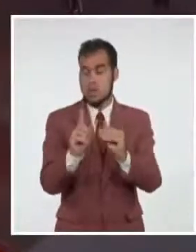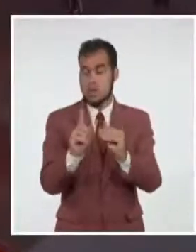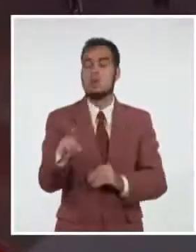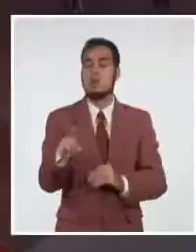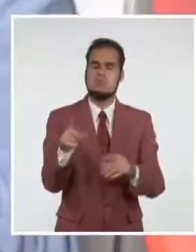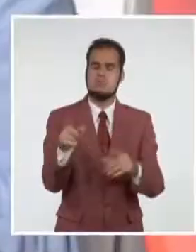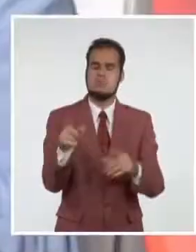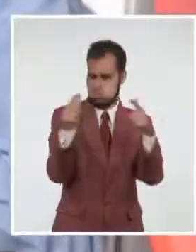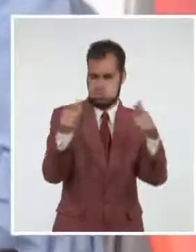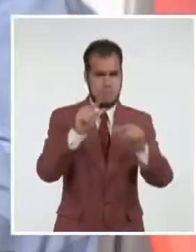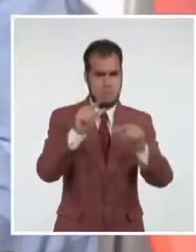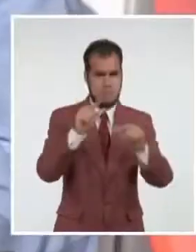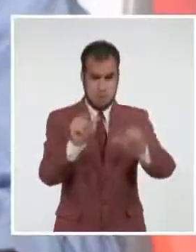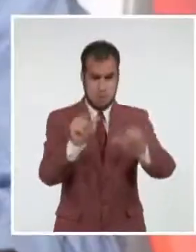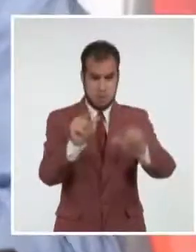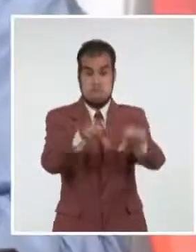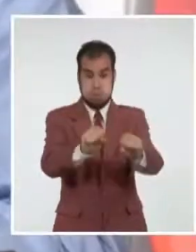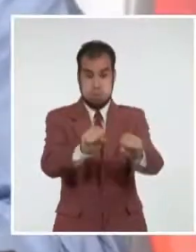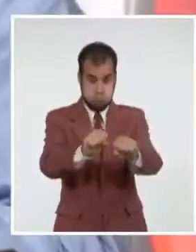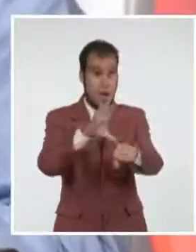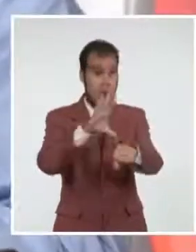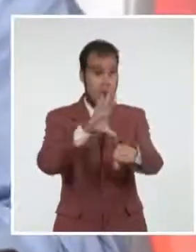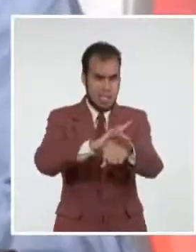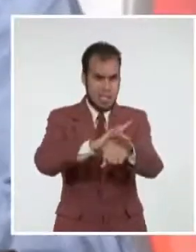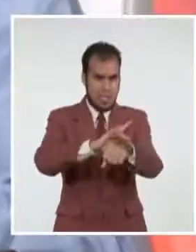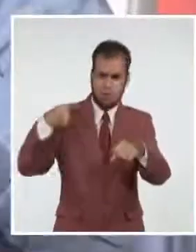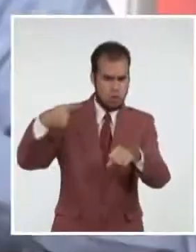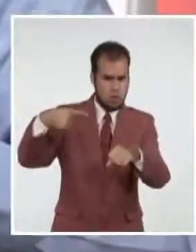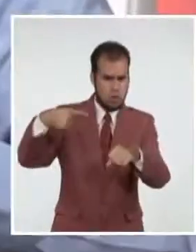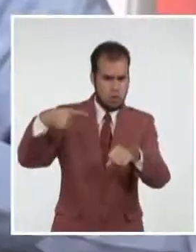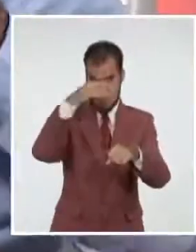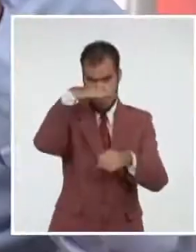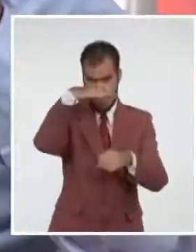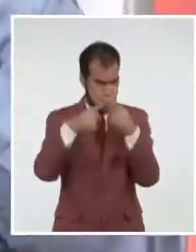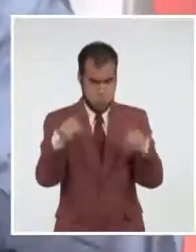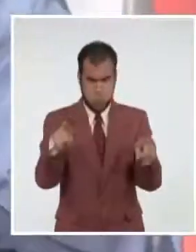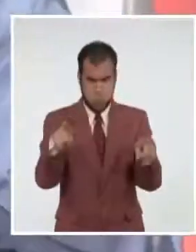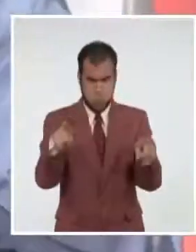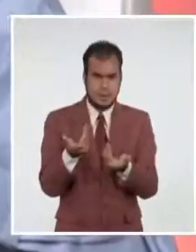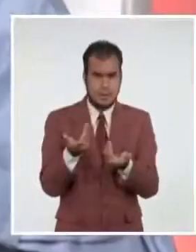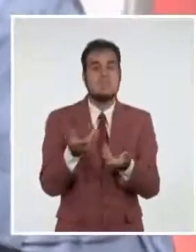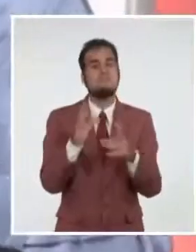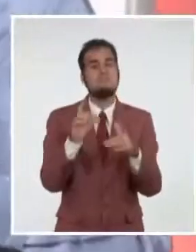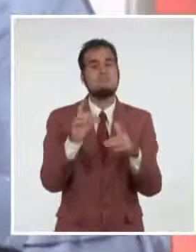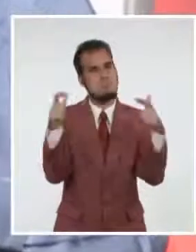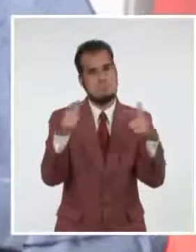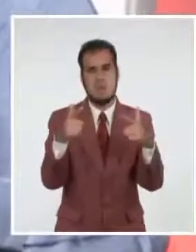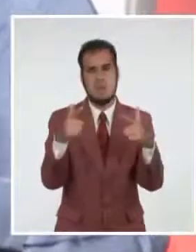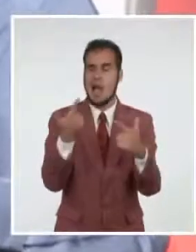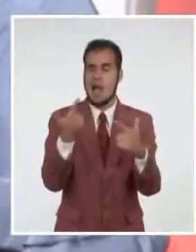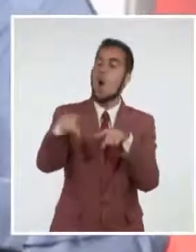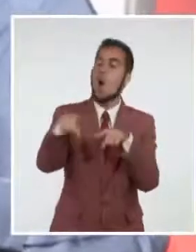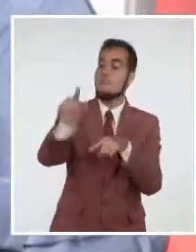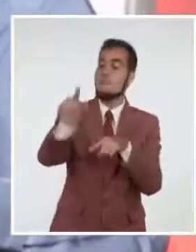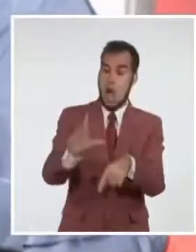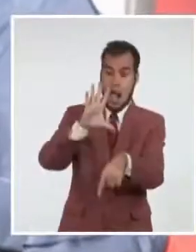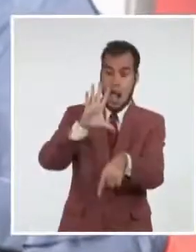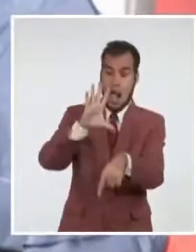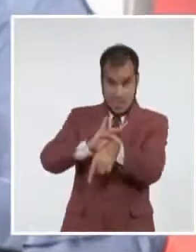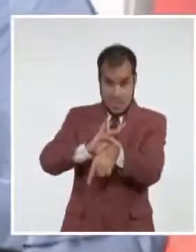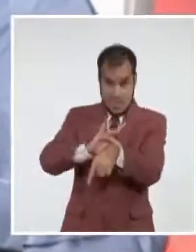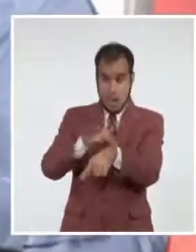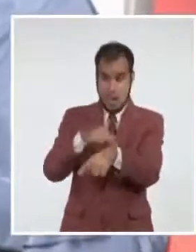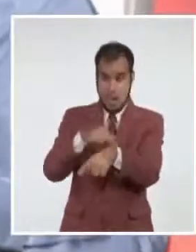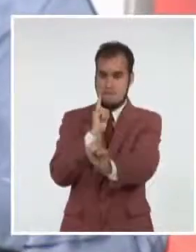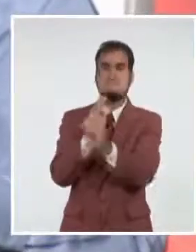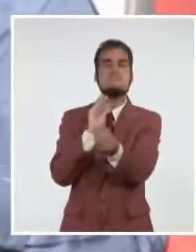todos los casos que se diagnostican diariamente en nuestro país son contactos de un caso ya diagnosticado previamente o que